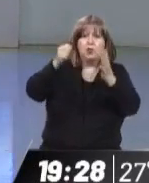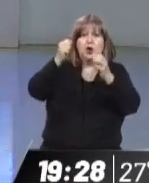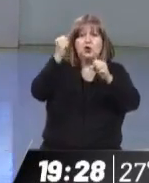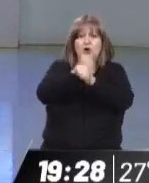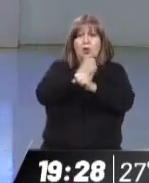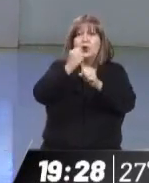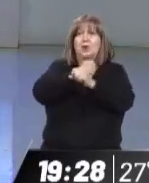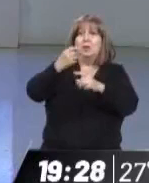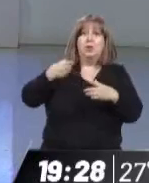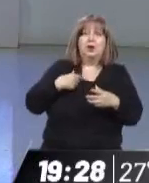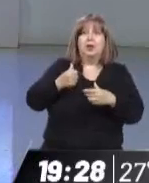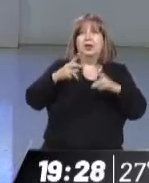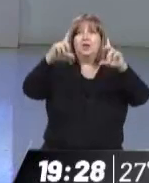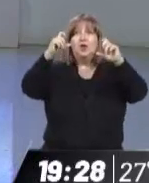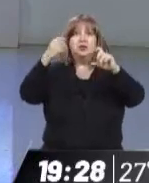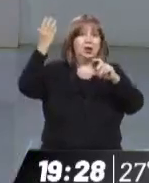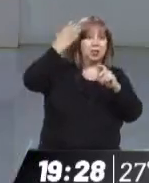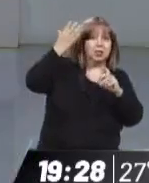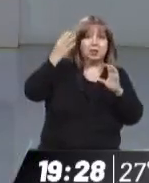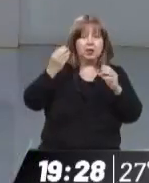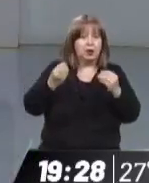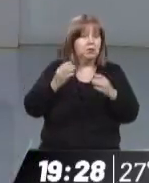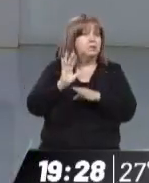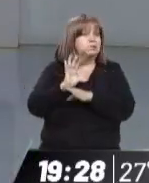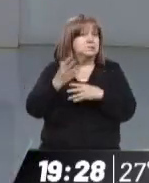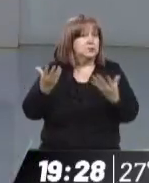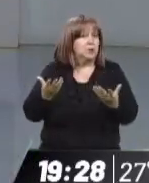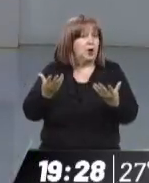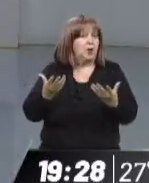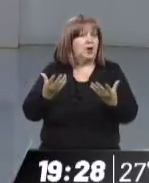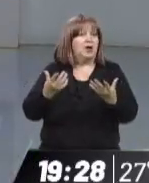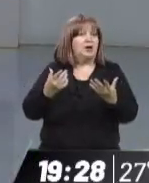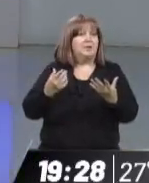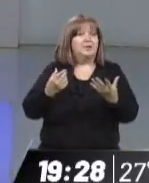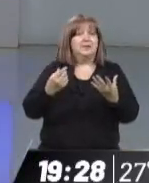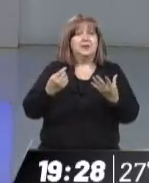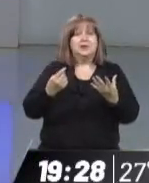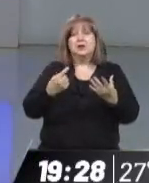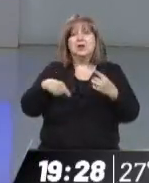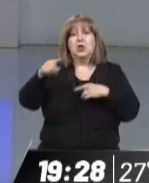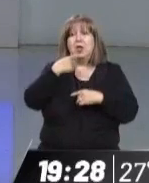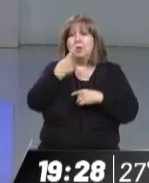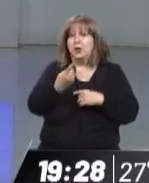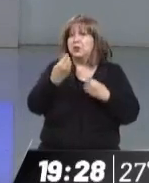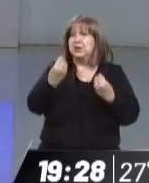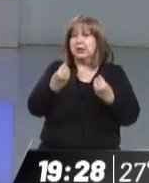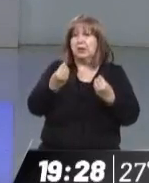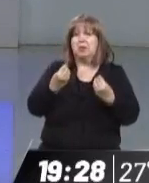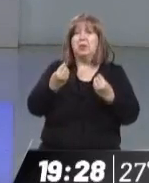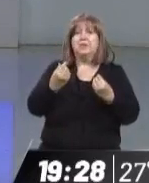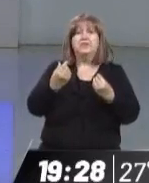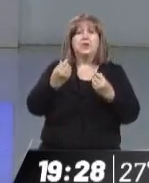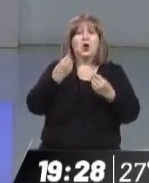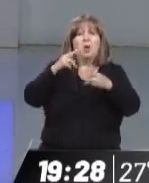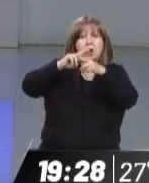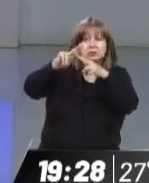era un peligro también, porque, bueno, lo que significa, y además, ¿cómo era su restauración? Se preguntó mucho acerca y se habló mucho de